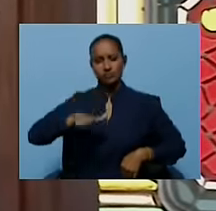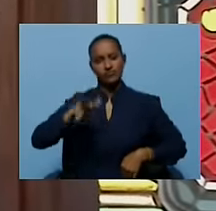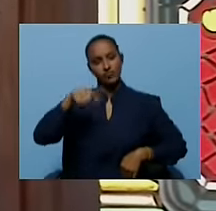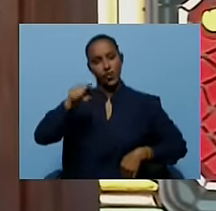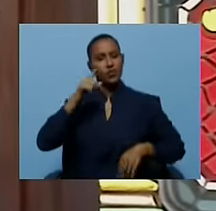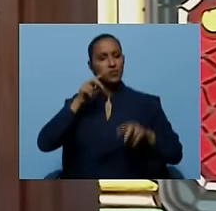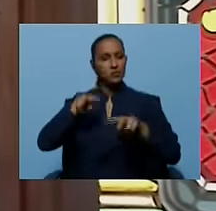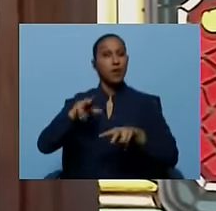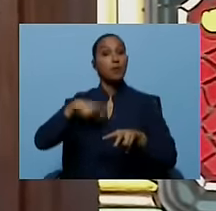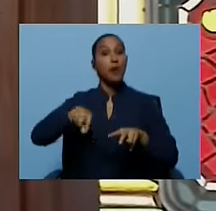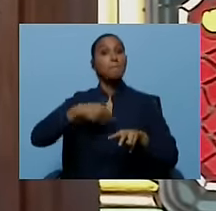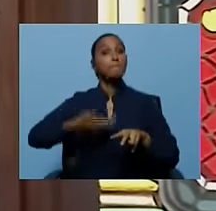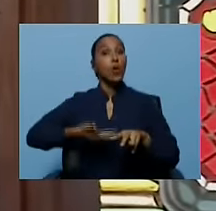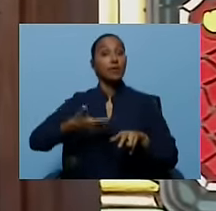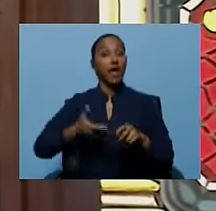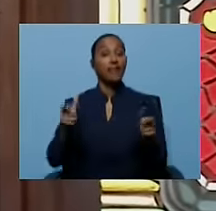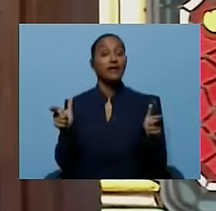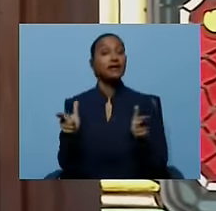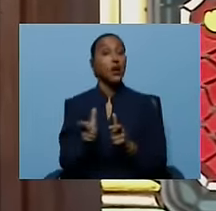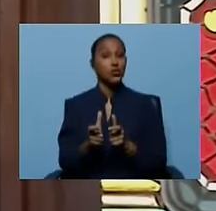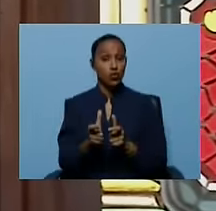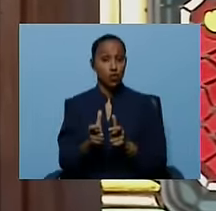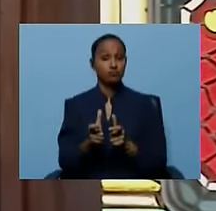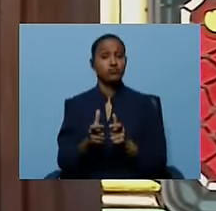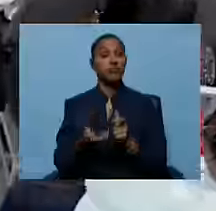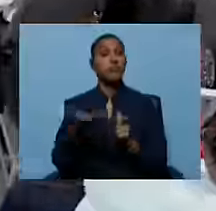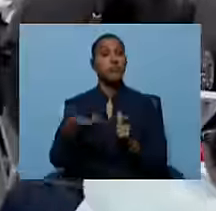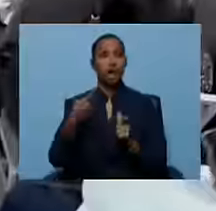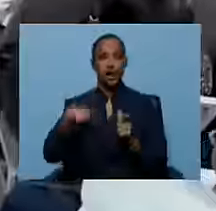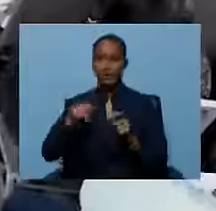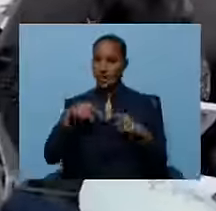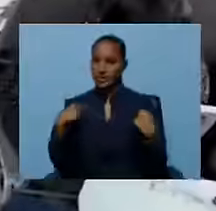importante reunión, en este salón